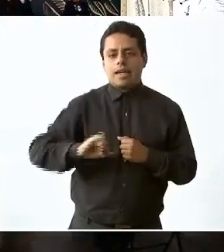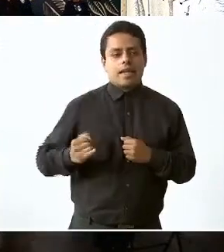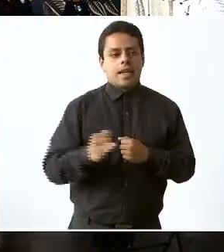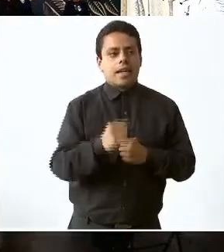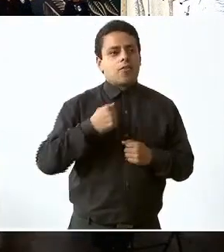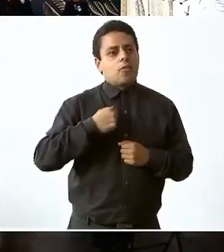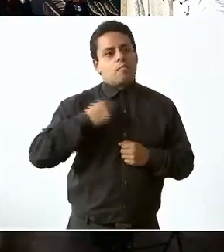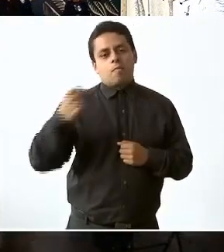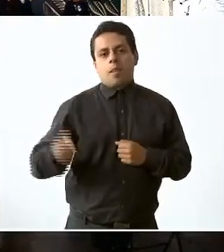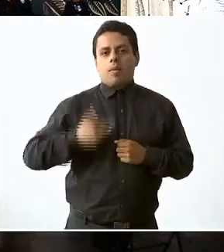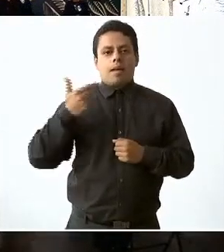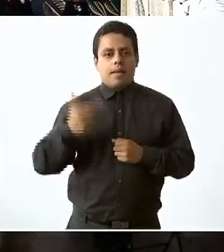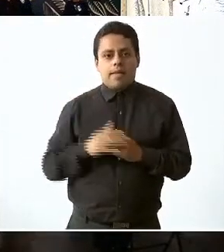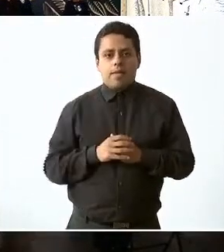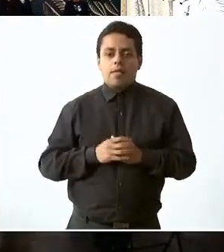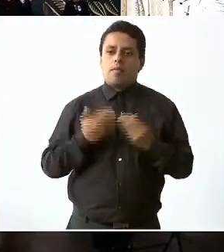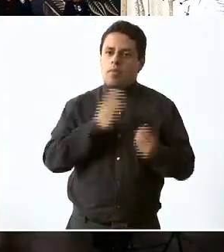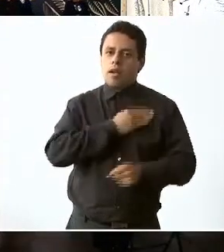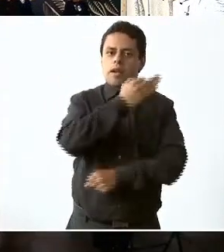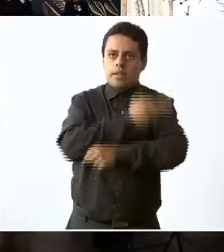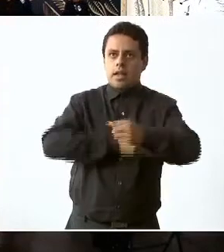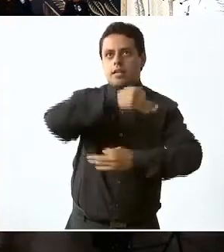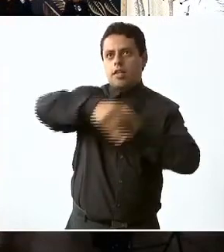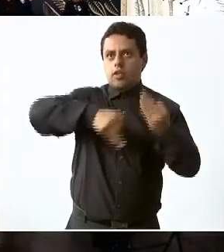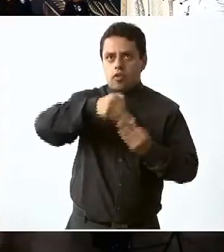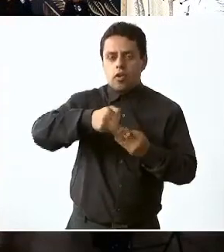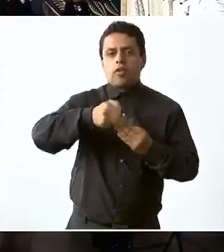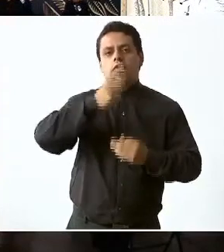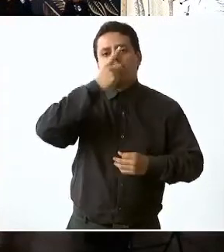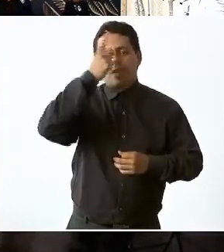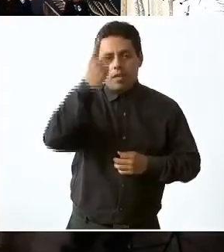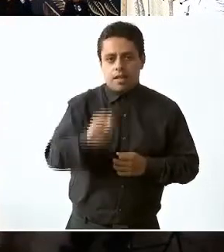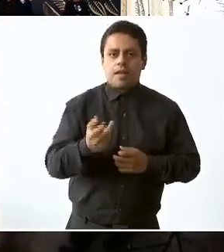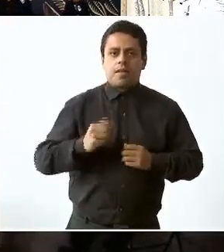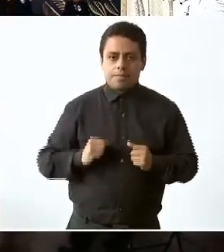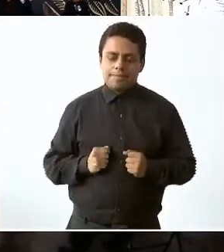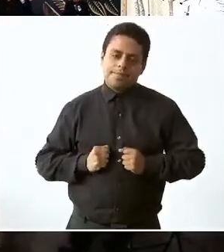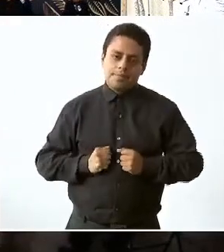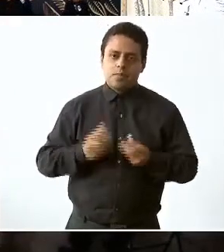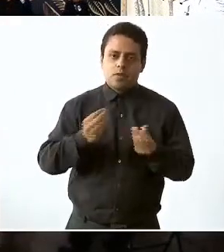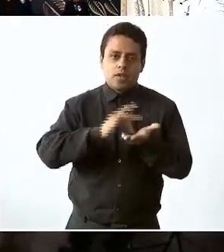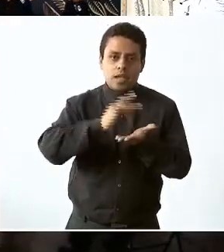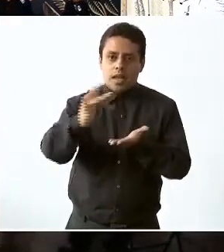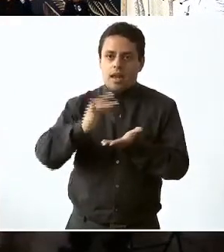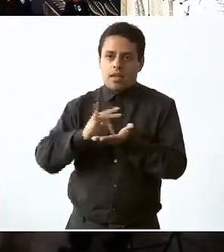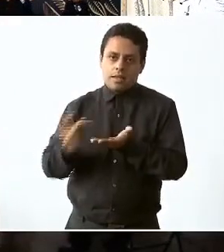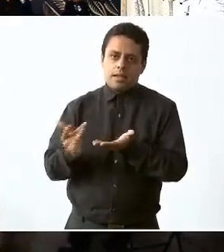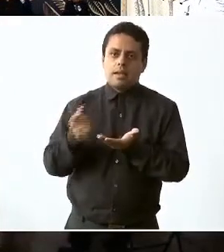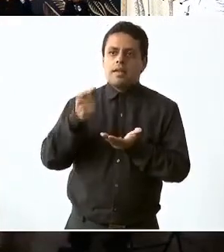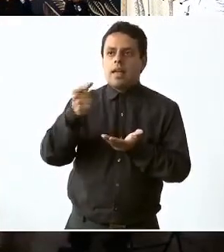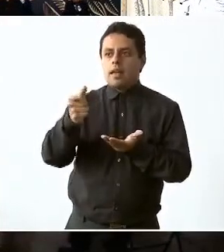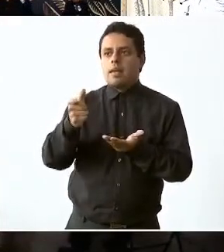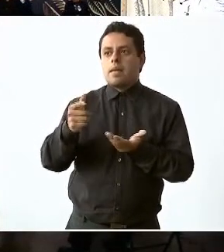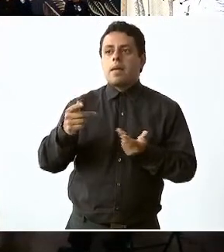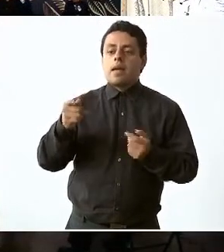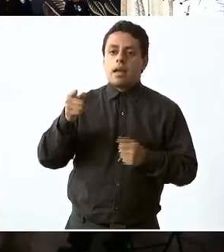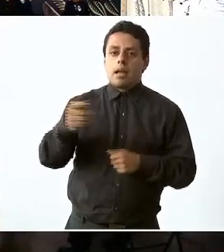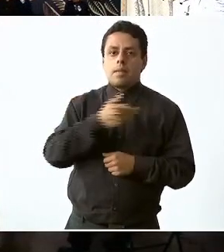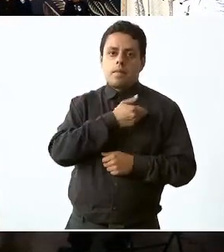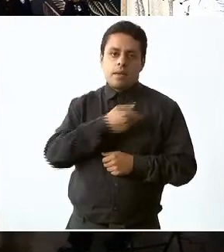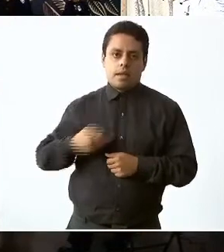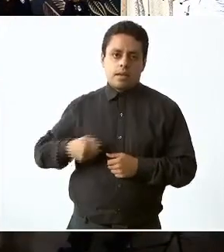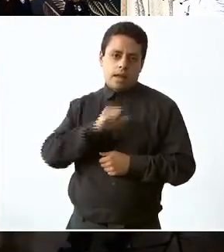tardes a todas y a todos. Nos reunimos hoy aquí gracias a la anfitrionía del